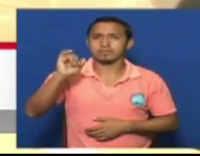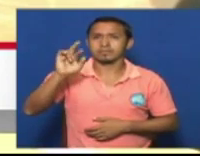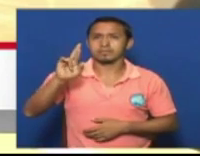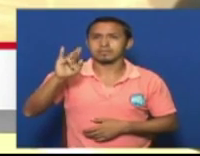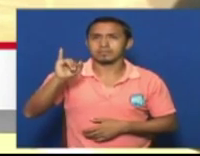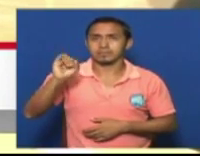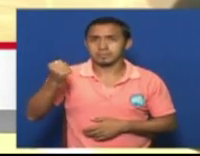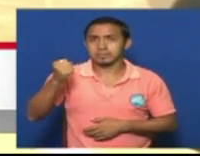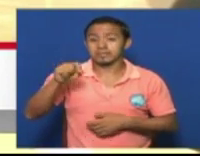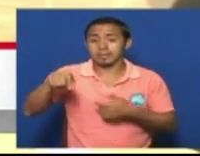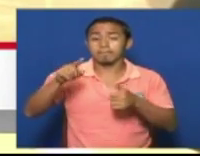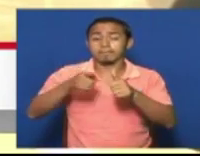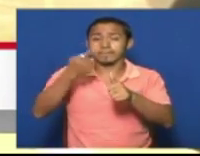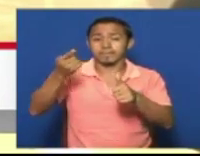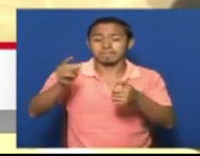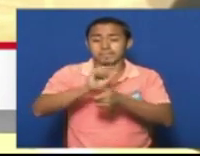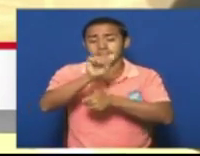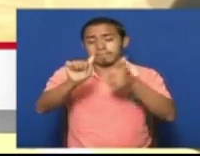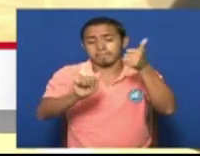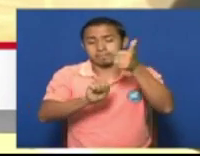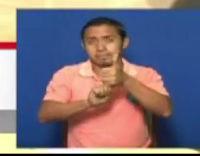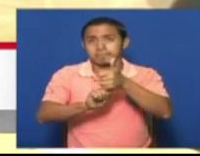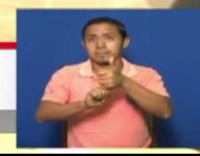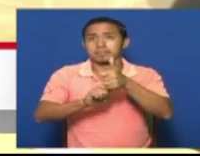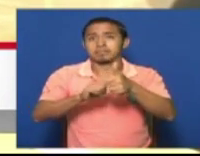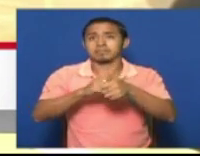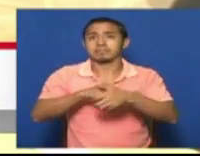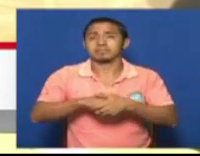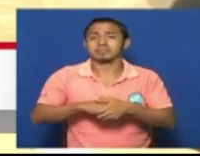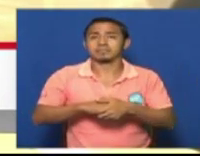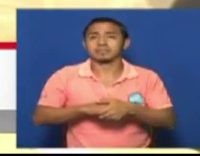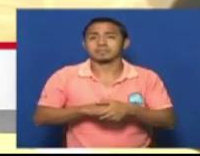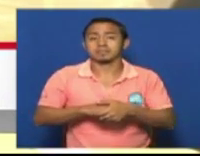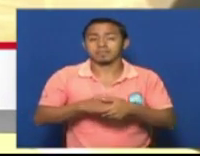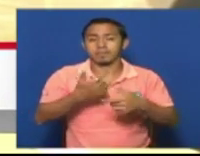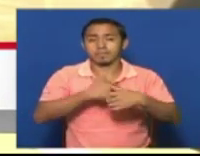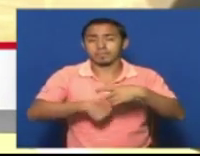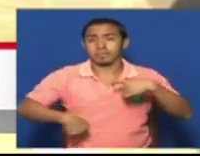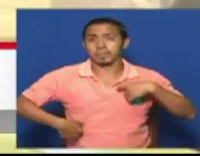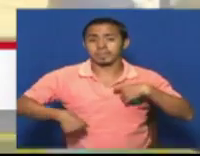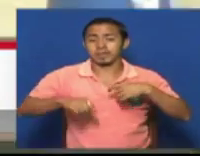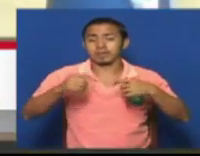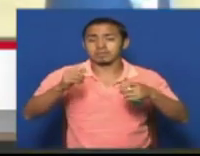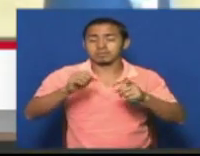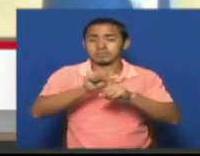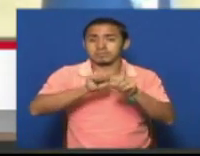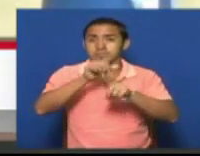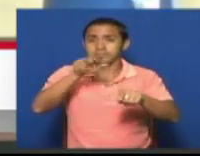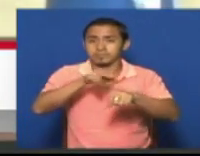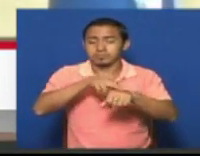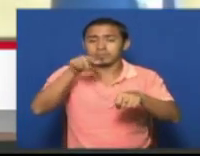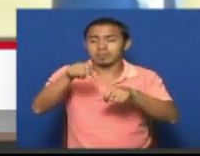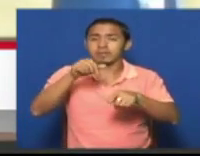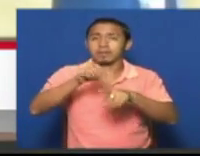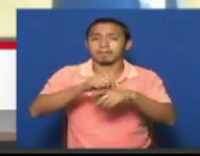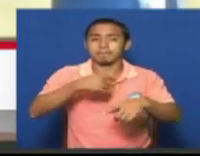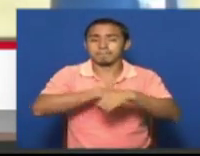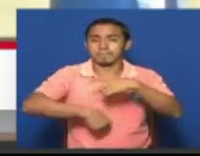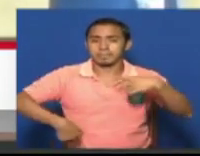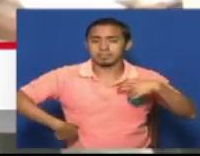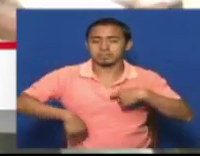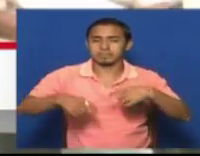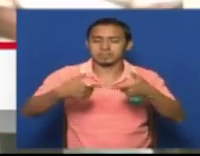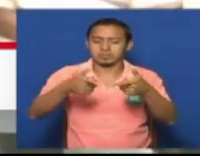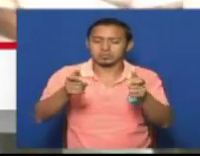de la asamblea nacional y presidenta del grupo institucional de diputadas y diputados para la promoción de la equidad de género